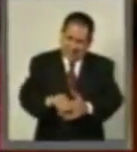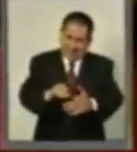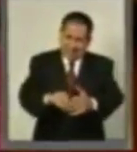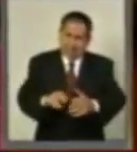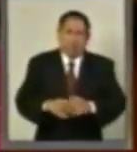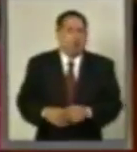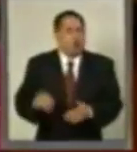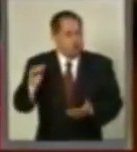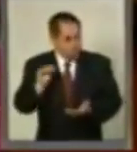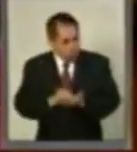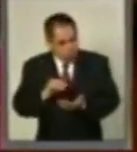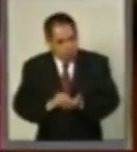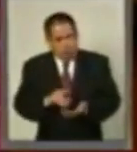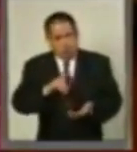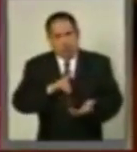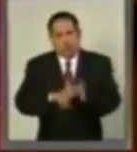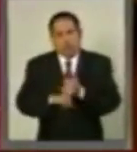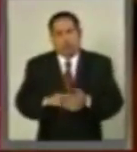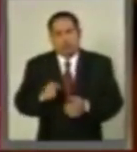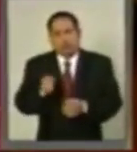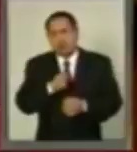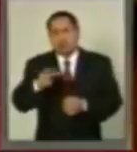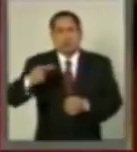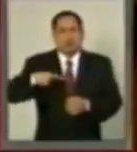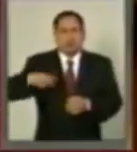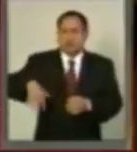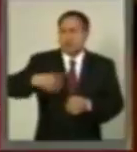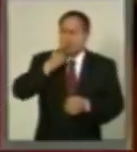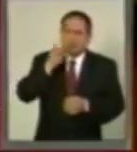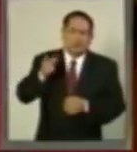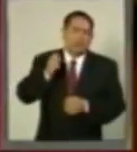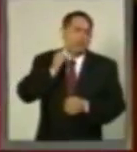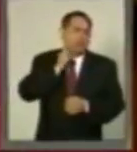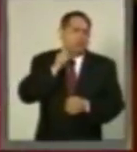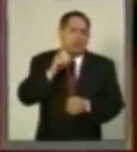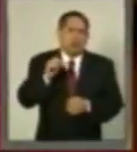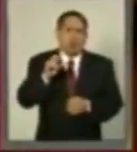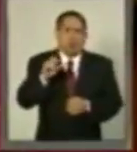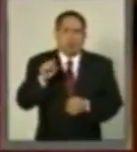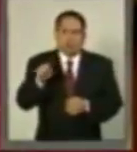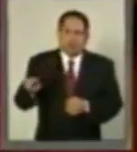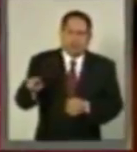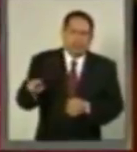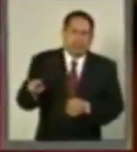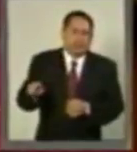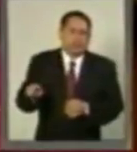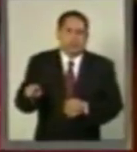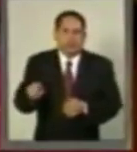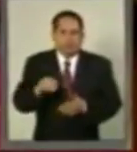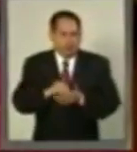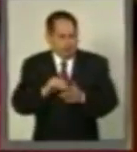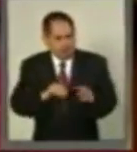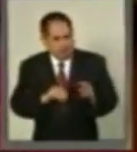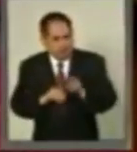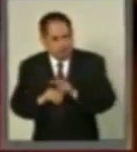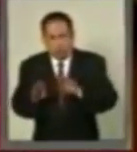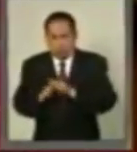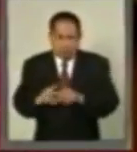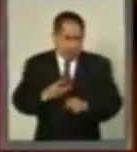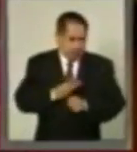que siguen generando, para lo que comentaba la senadora Dolores, y que se está viendo cómo